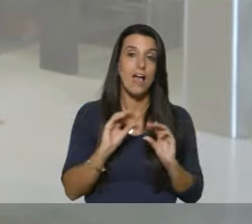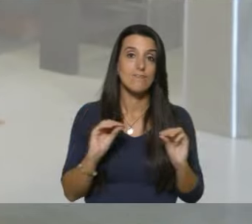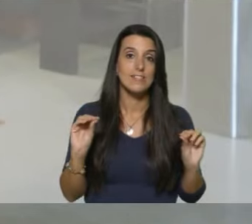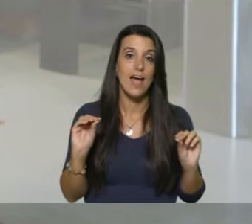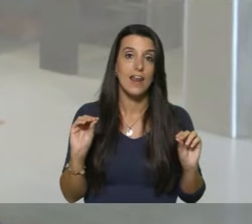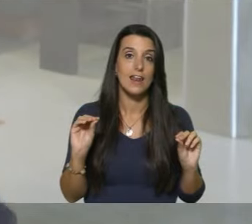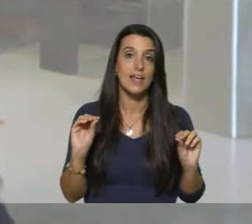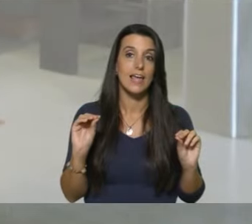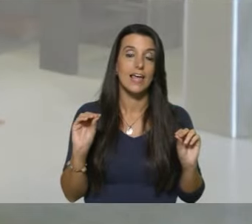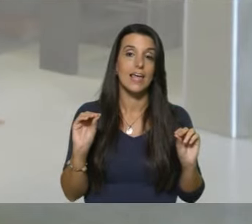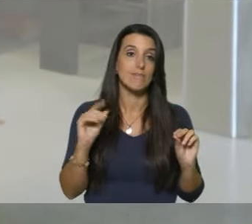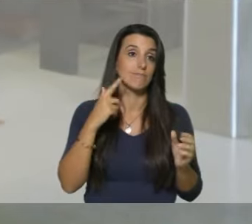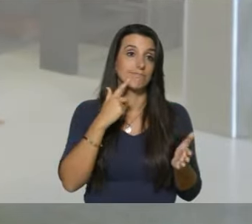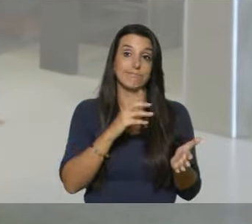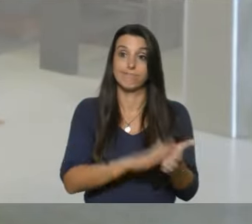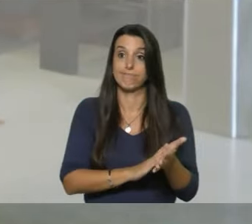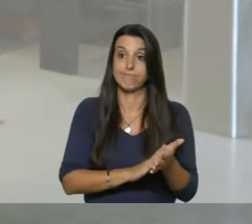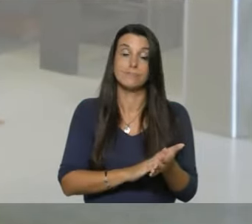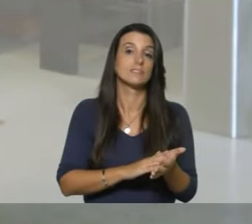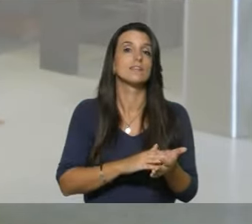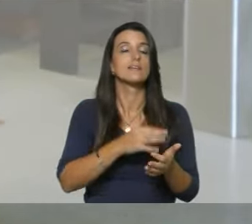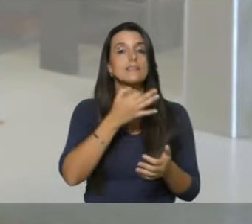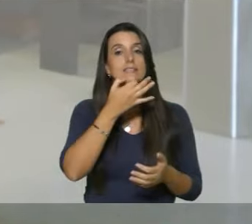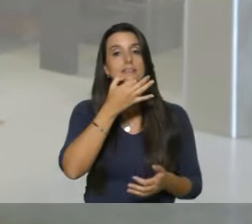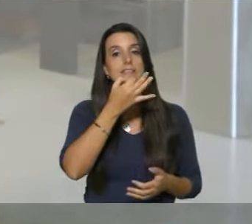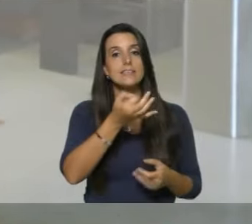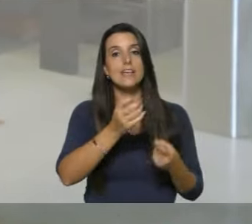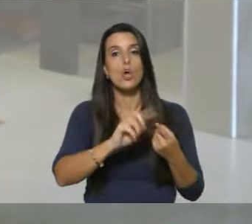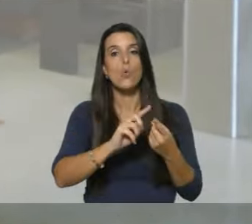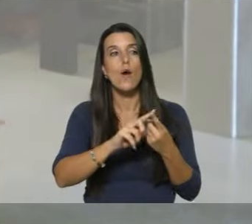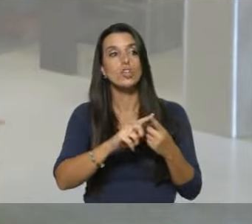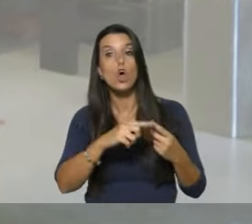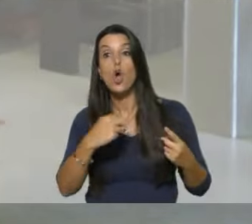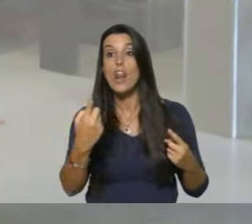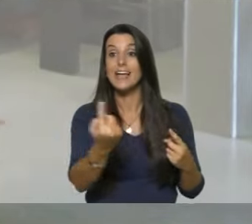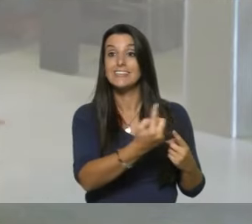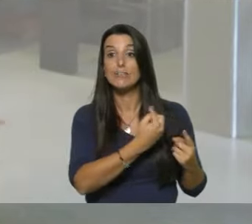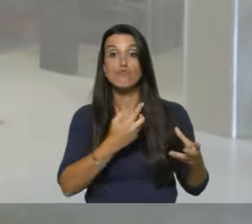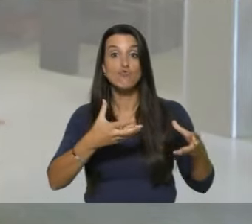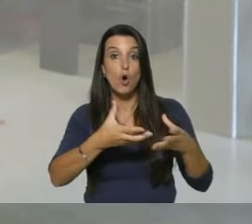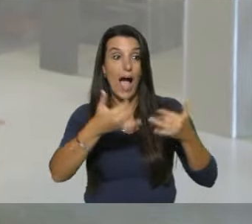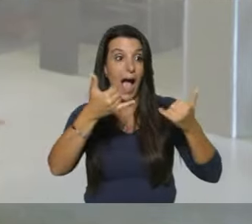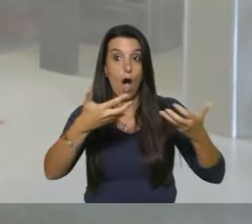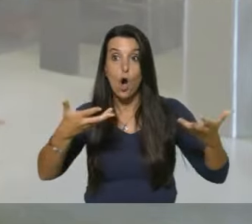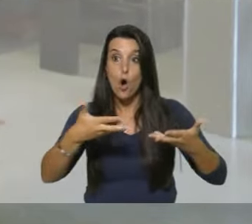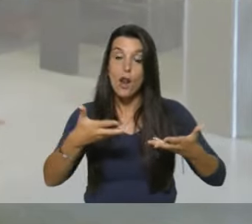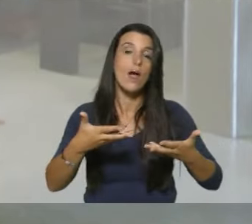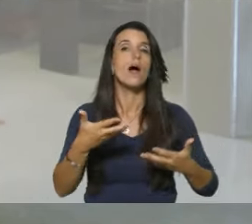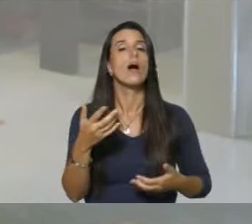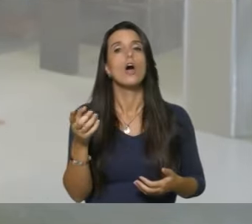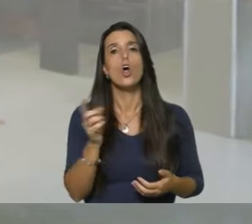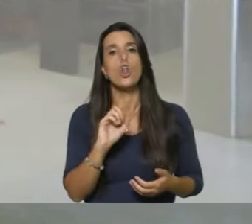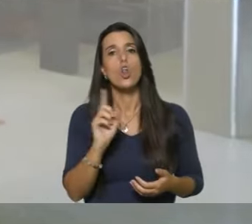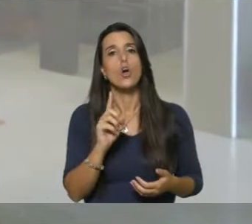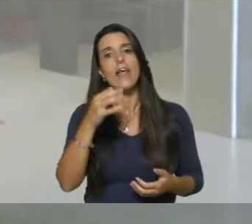eh evidente se habla allí de que los convenios colectivos vigentes eh No son los